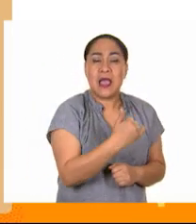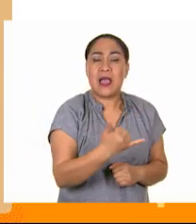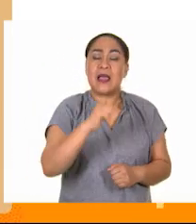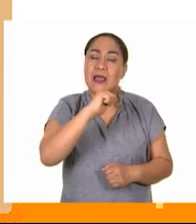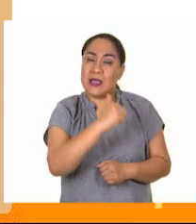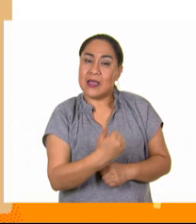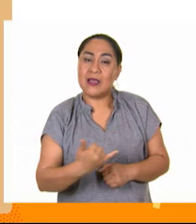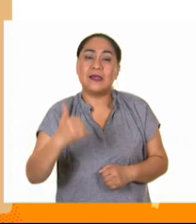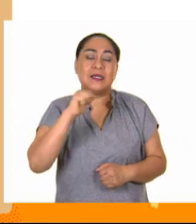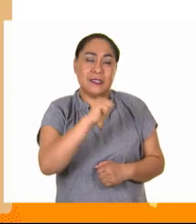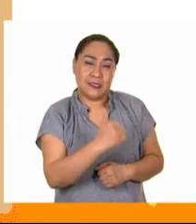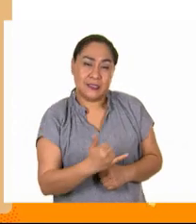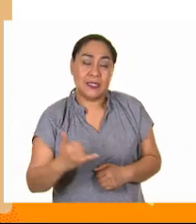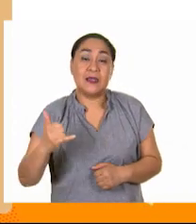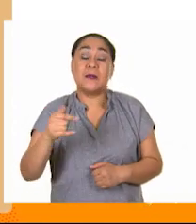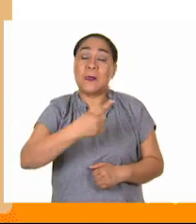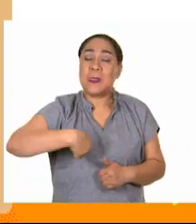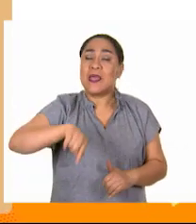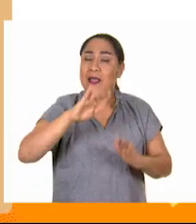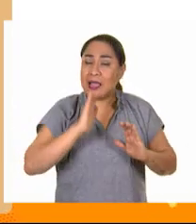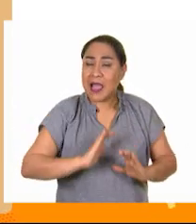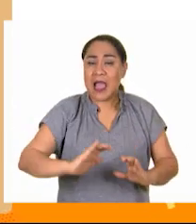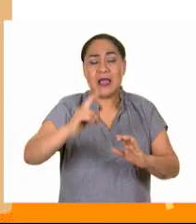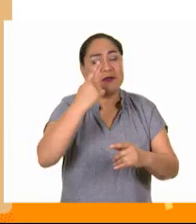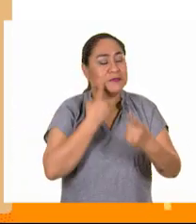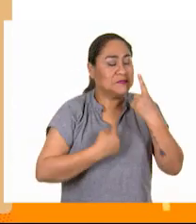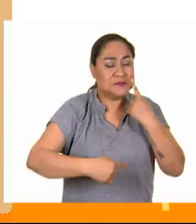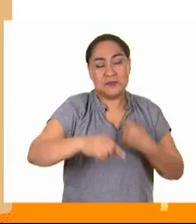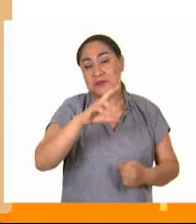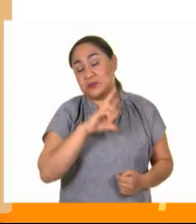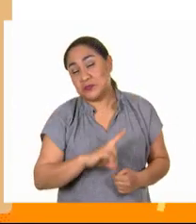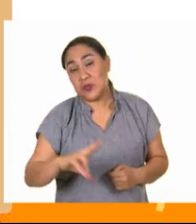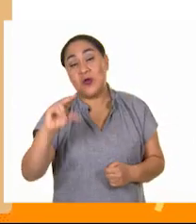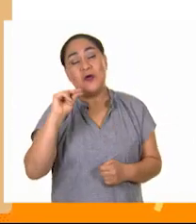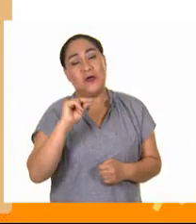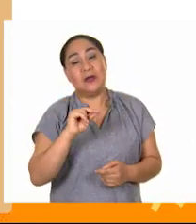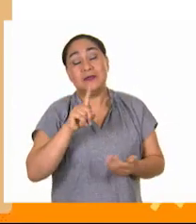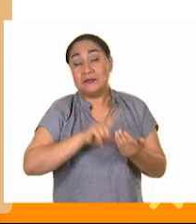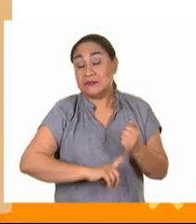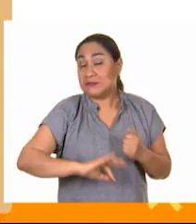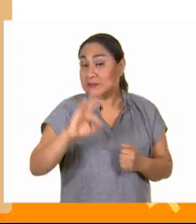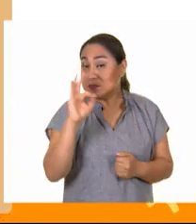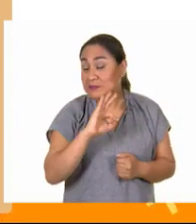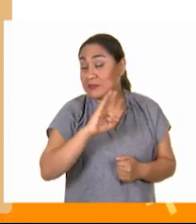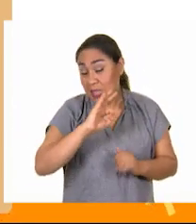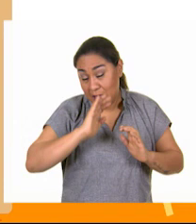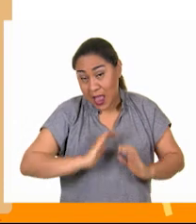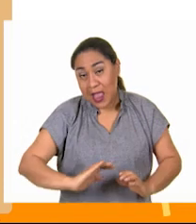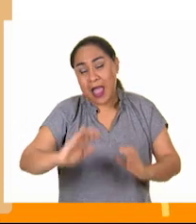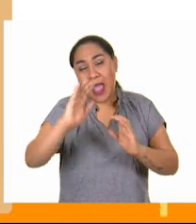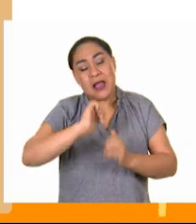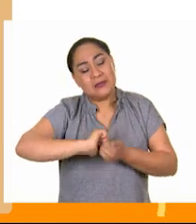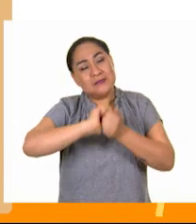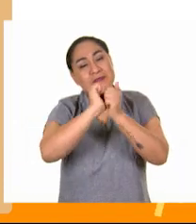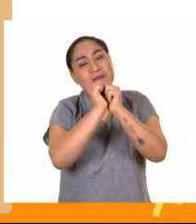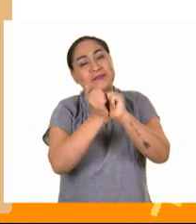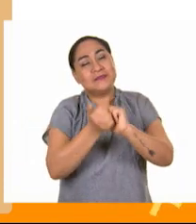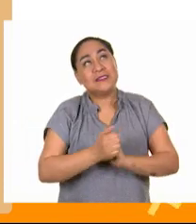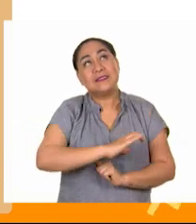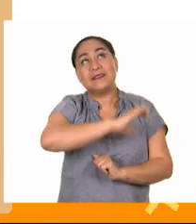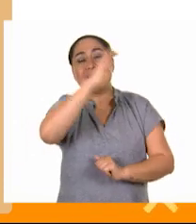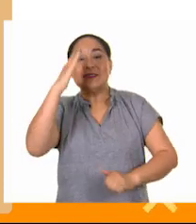ay, ay, ay, canta y no llores, porque cantando se